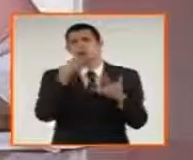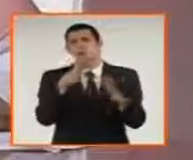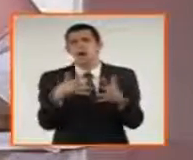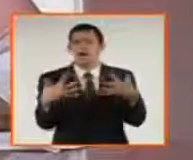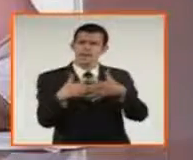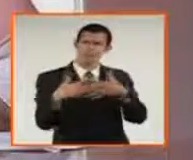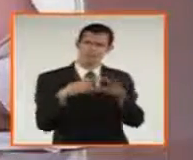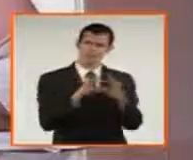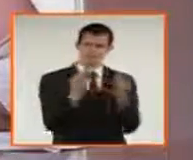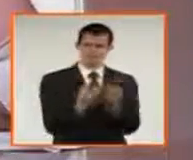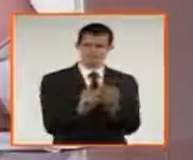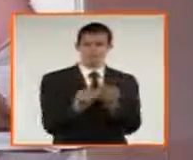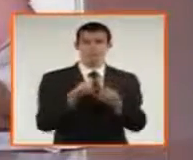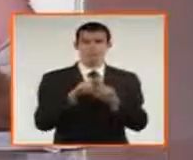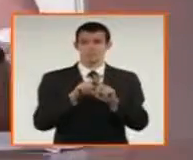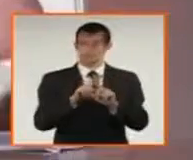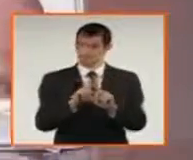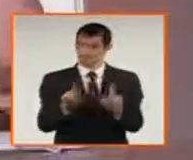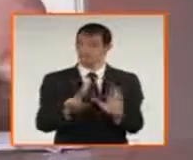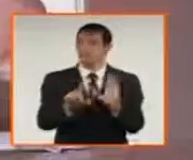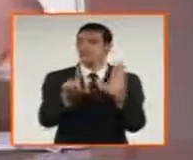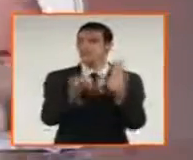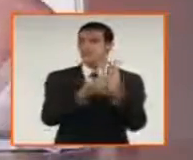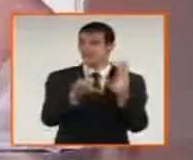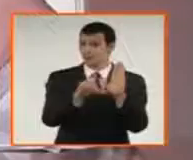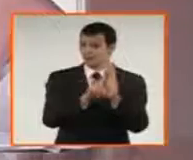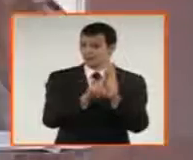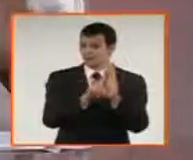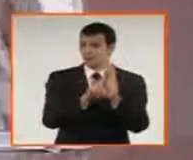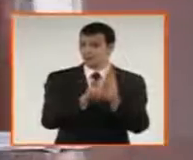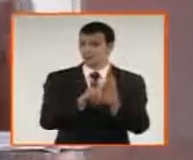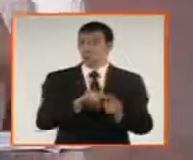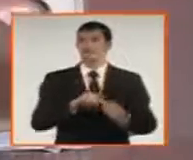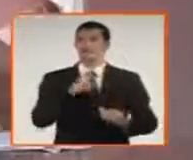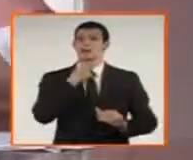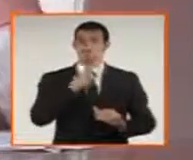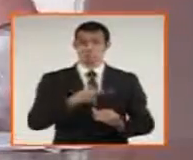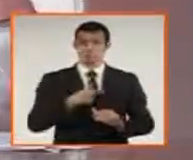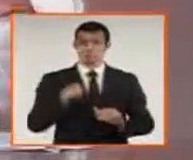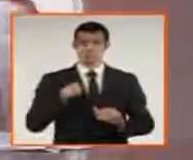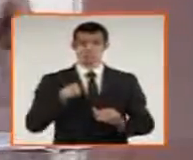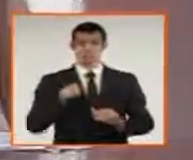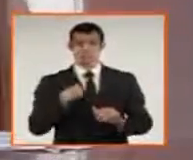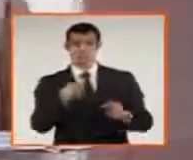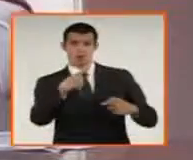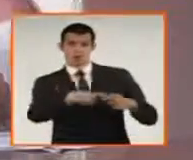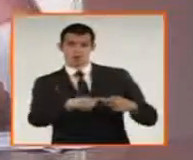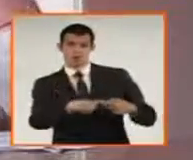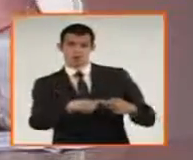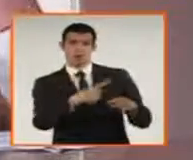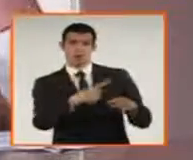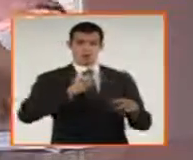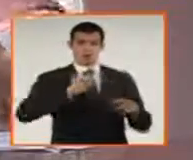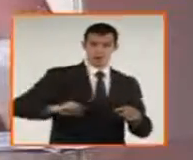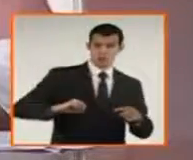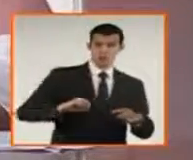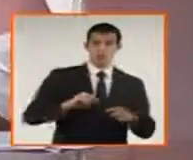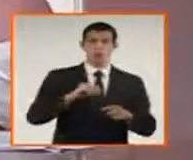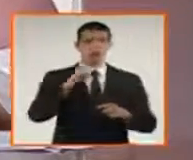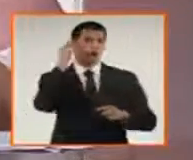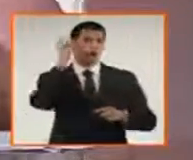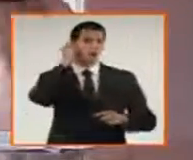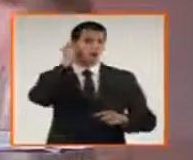ley determinados efectos jurídicos, y por eso, bueno, se habla de las líneas de parentesco. La línea recta siempre